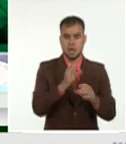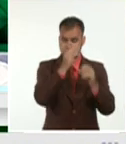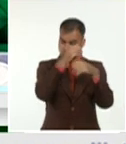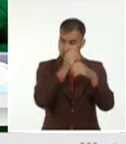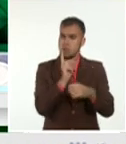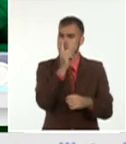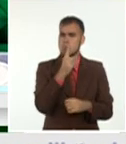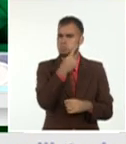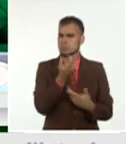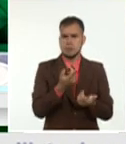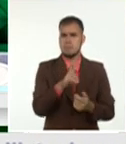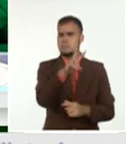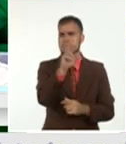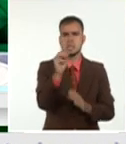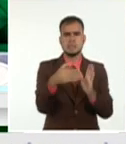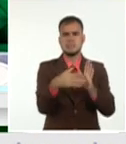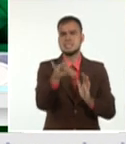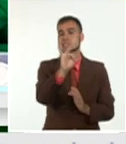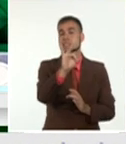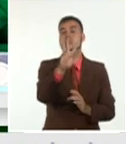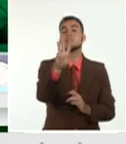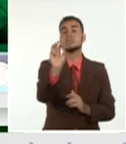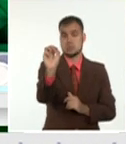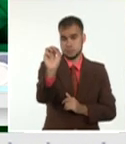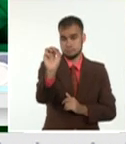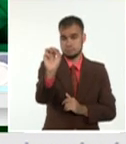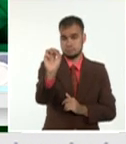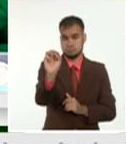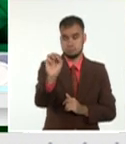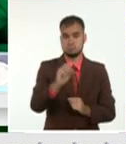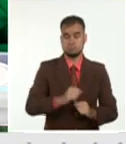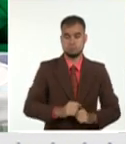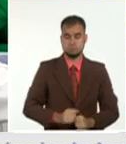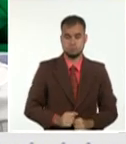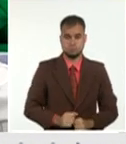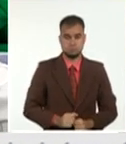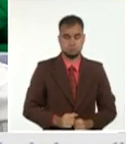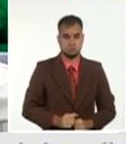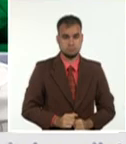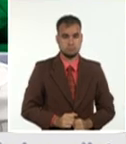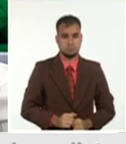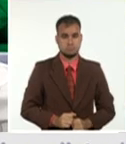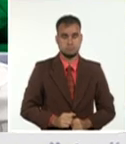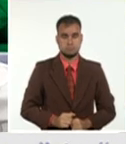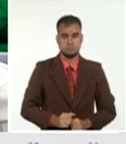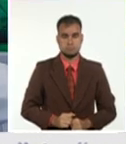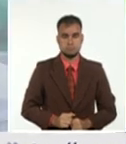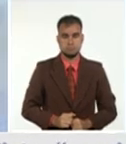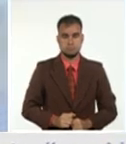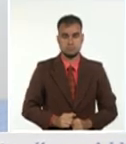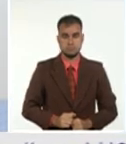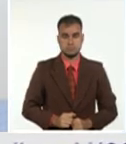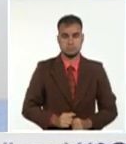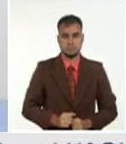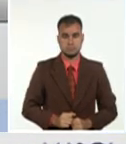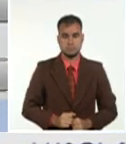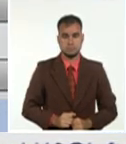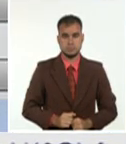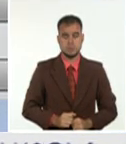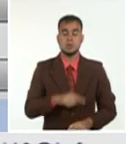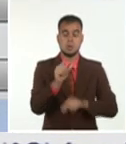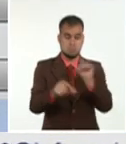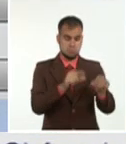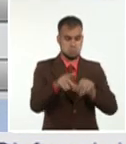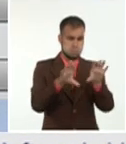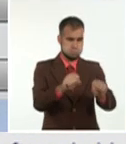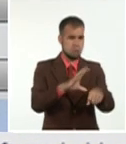20.700 muestras de PCR para el diagnóstico de la enfermedad, lo cual permitió diagnosticar un